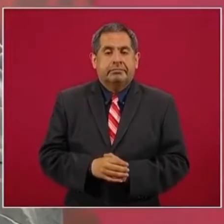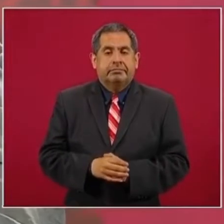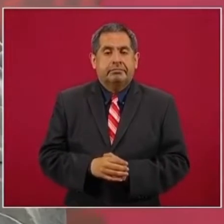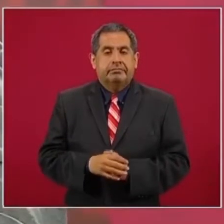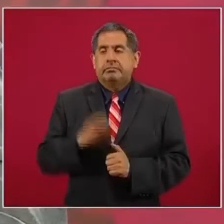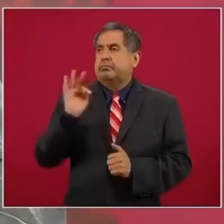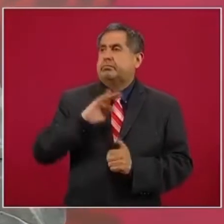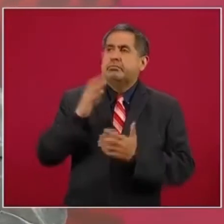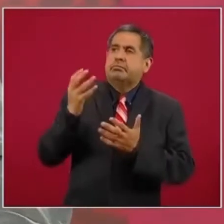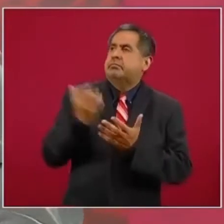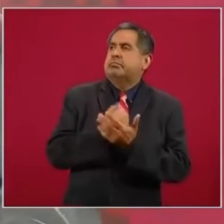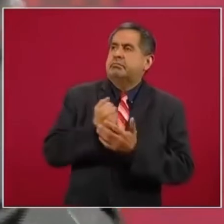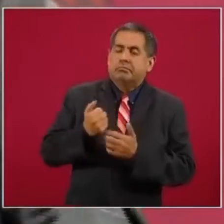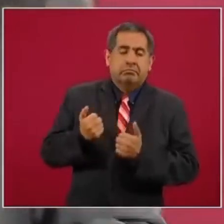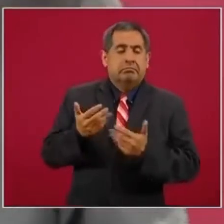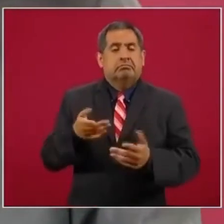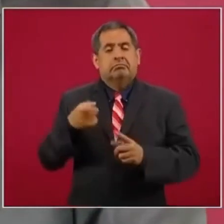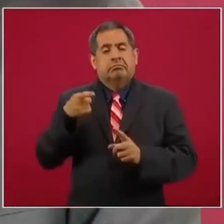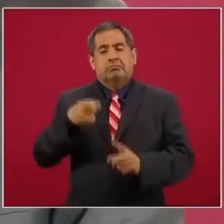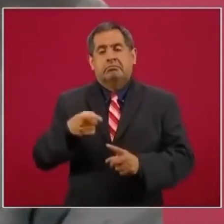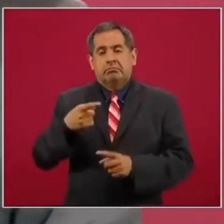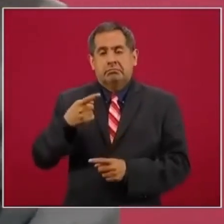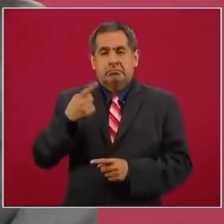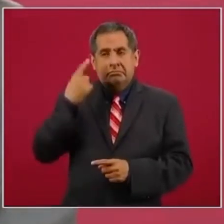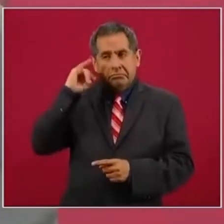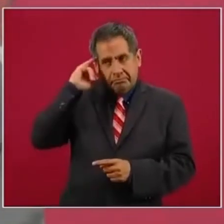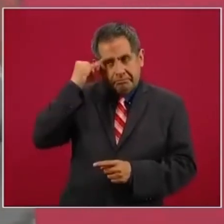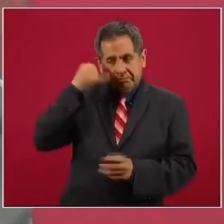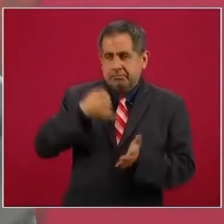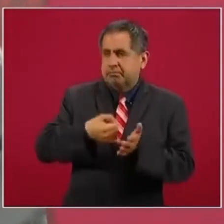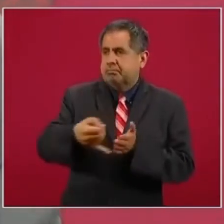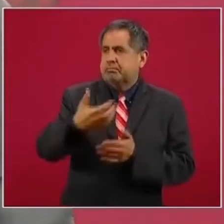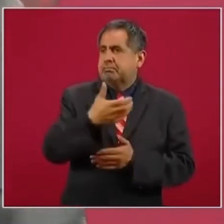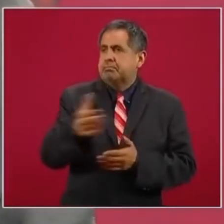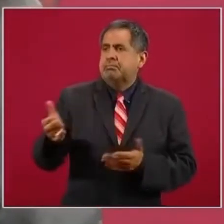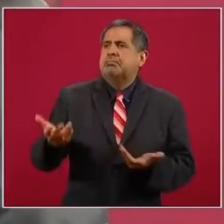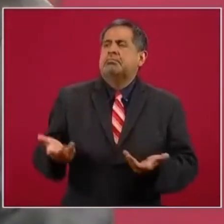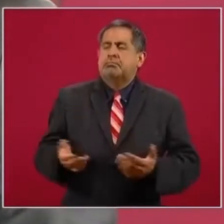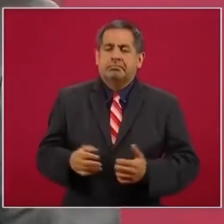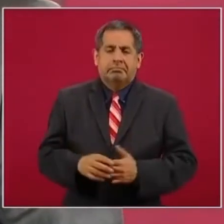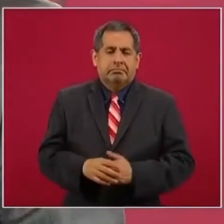¿Y si gana un campesino?